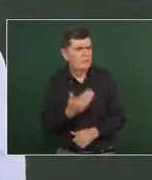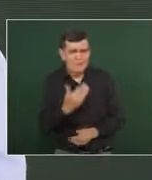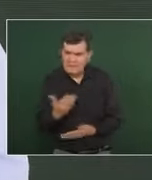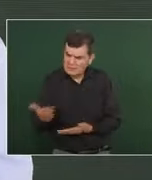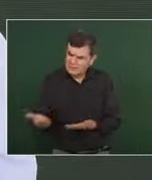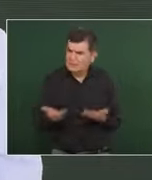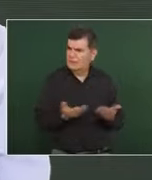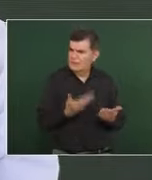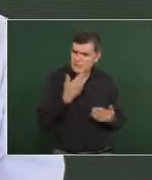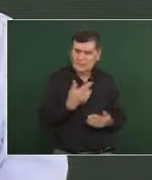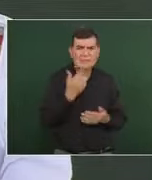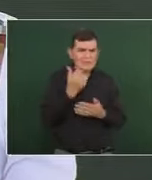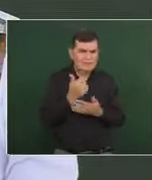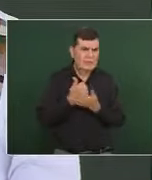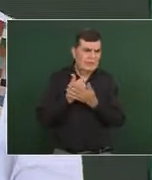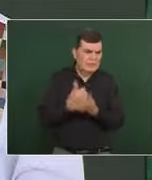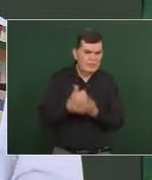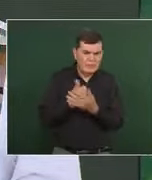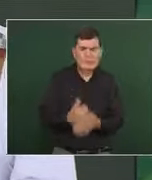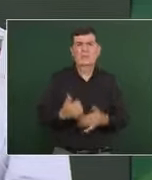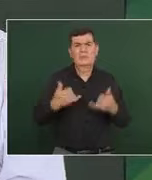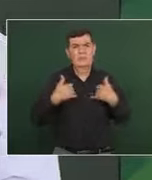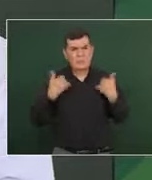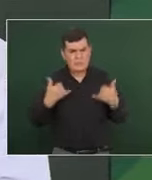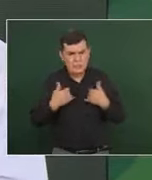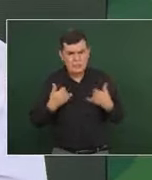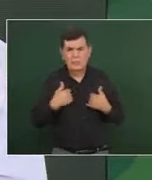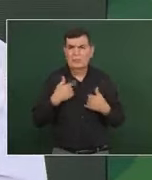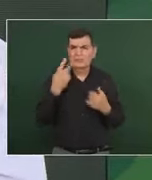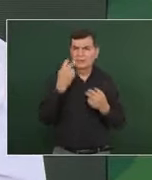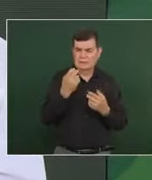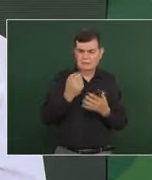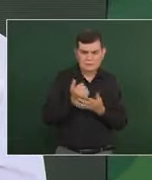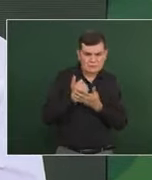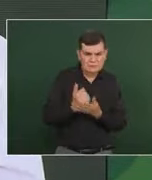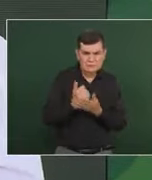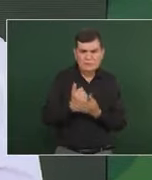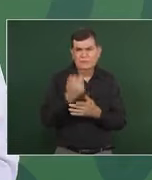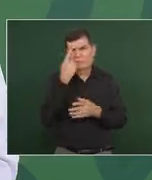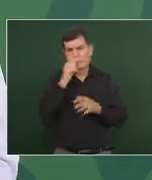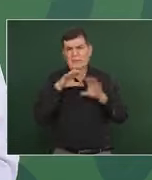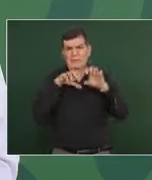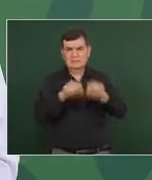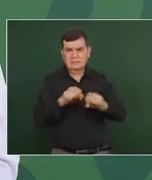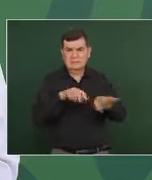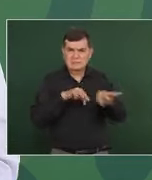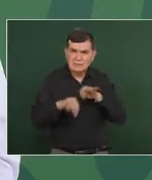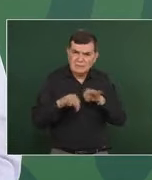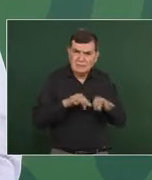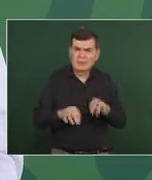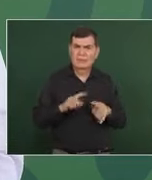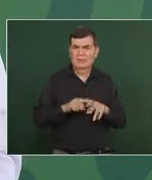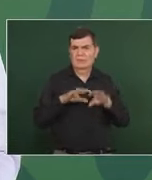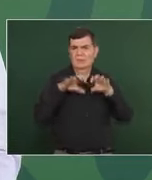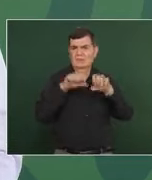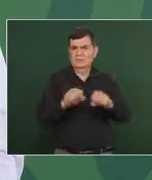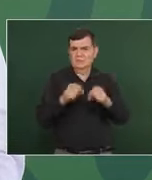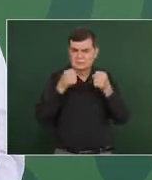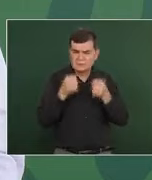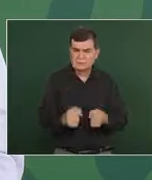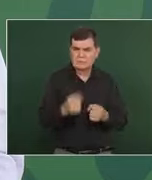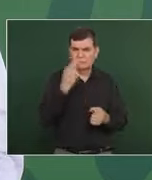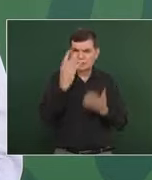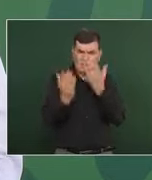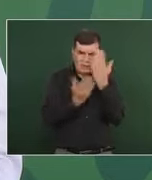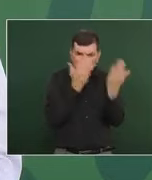eso estamos ayudando a los jóvenes para que tengan trabajo, que tengan garantizado el derecho